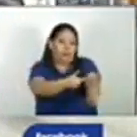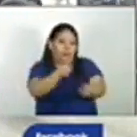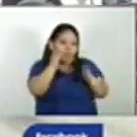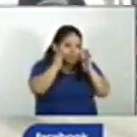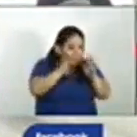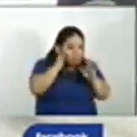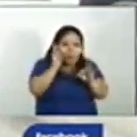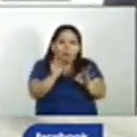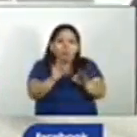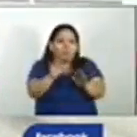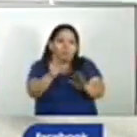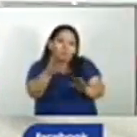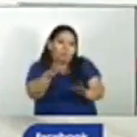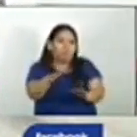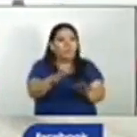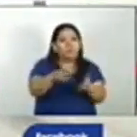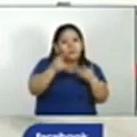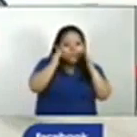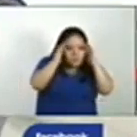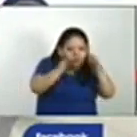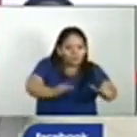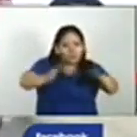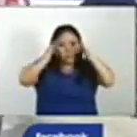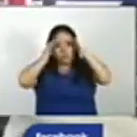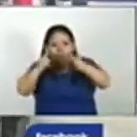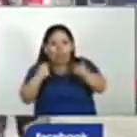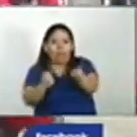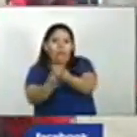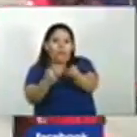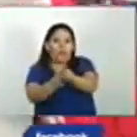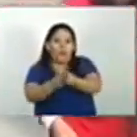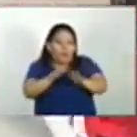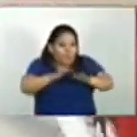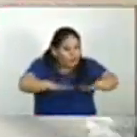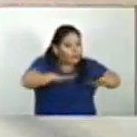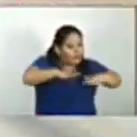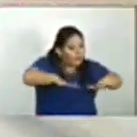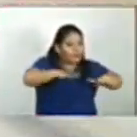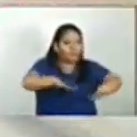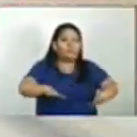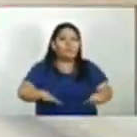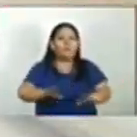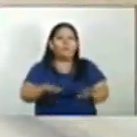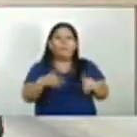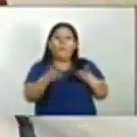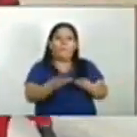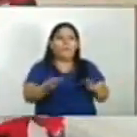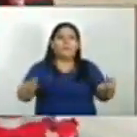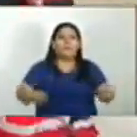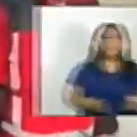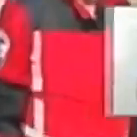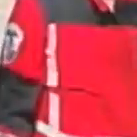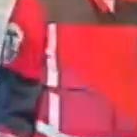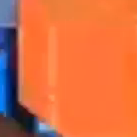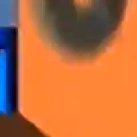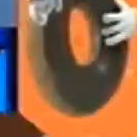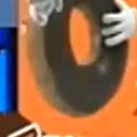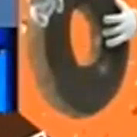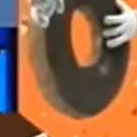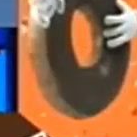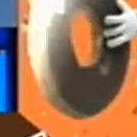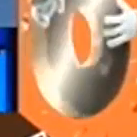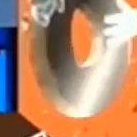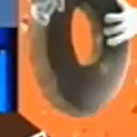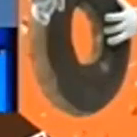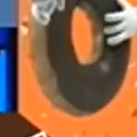casos leves en el que se les ha brindado soporte emocional y para solventar la situación. Y a